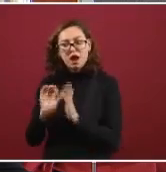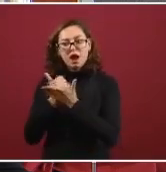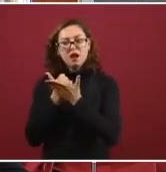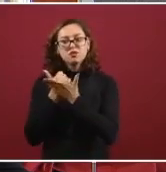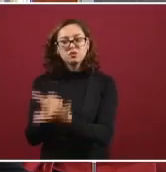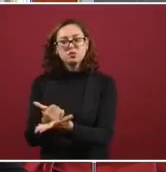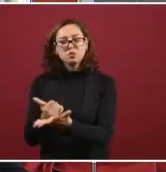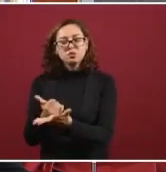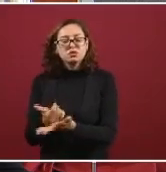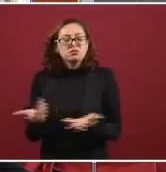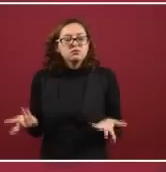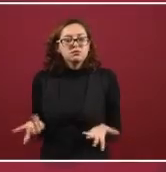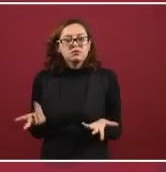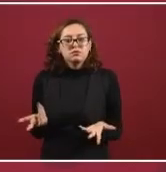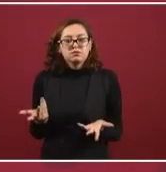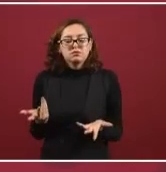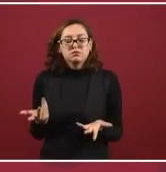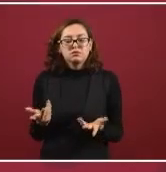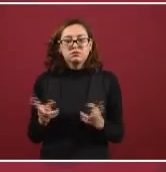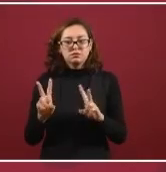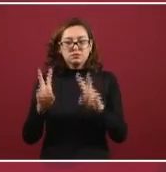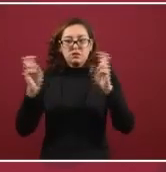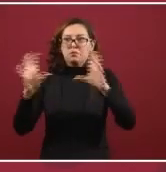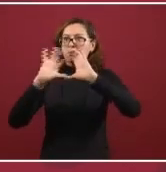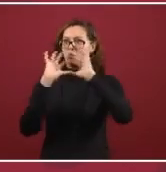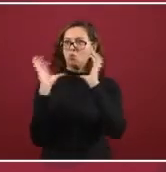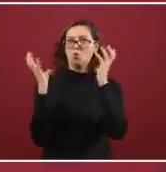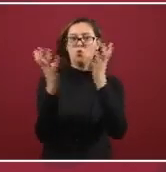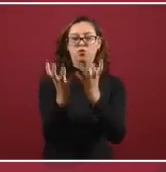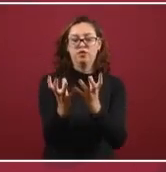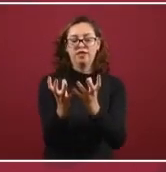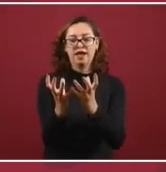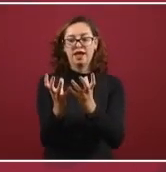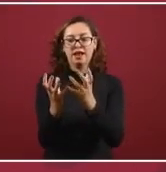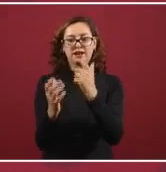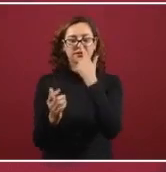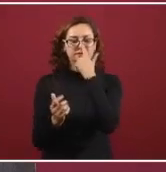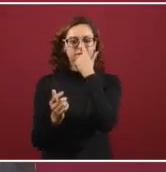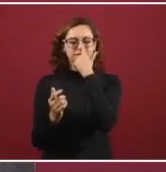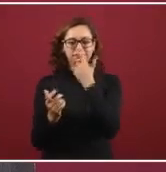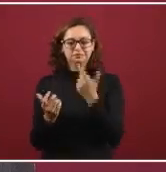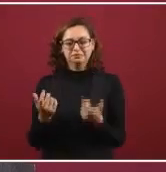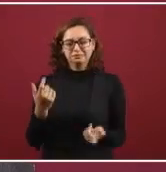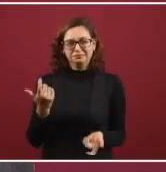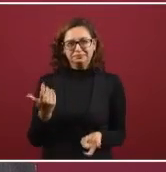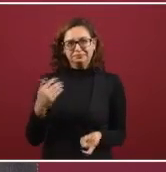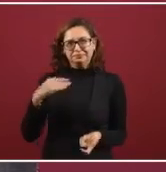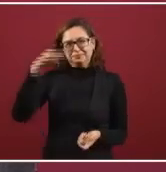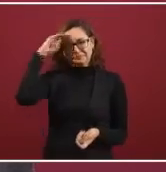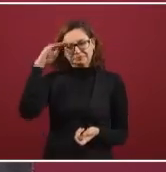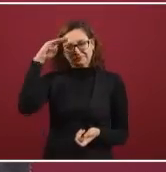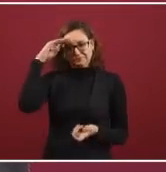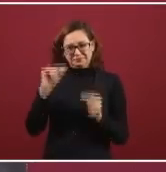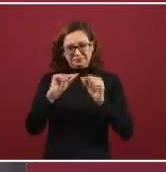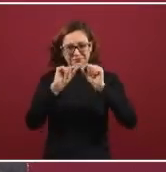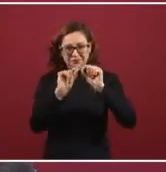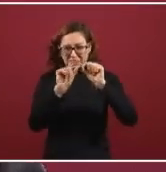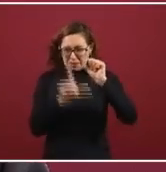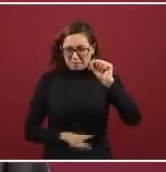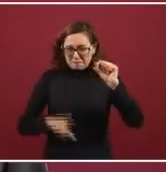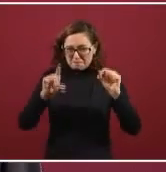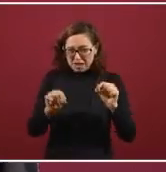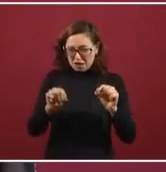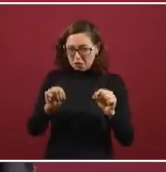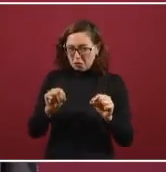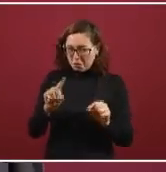algo referente a nivel global. No creo que se pueda tachar a México de ser poco generoso con Centroamérica cuando